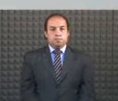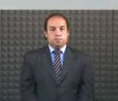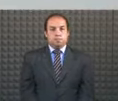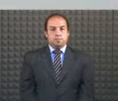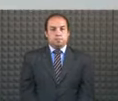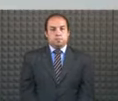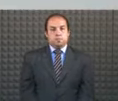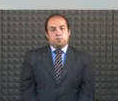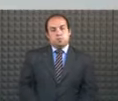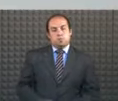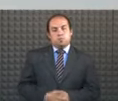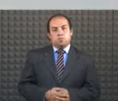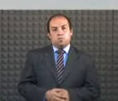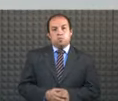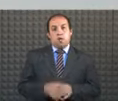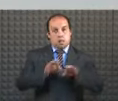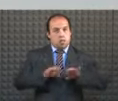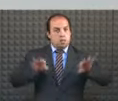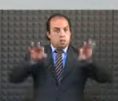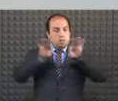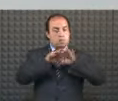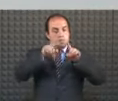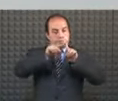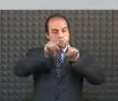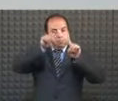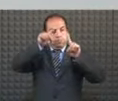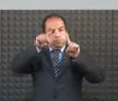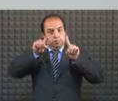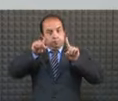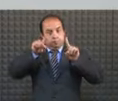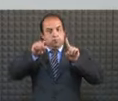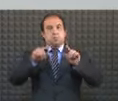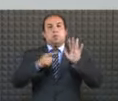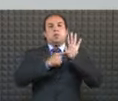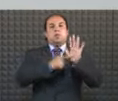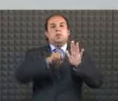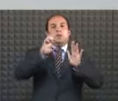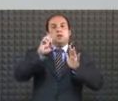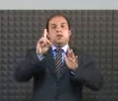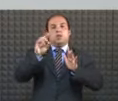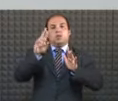Yo creo que lo importante aquí es la gráfica que muestra Eduardo.